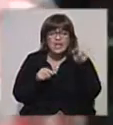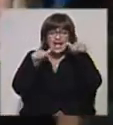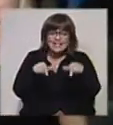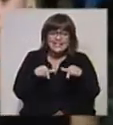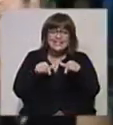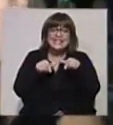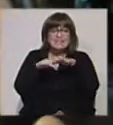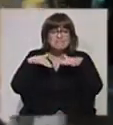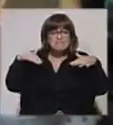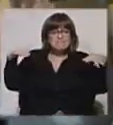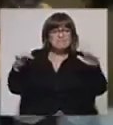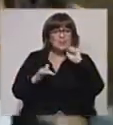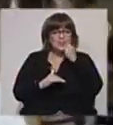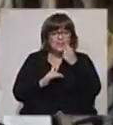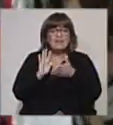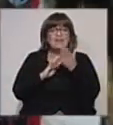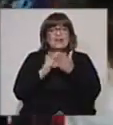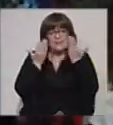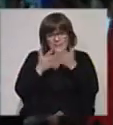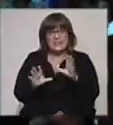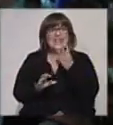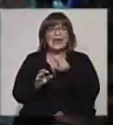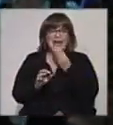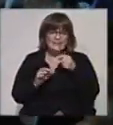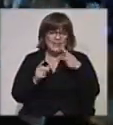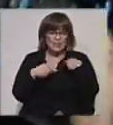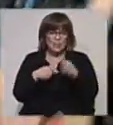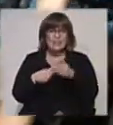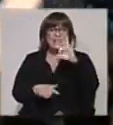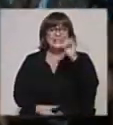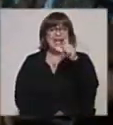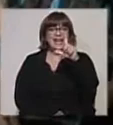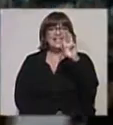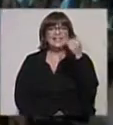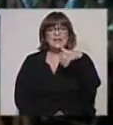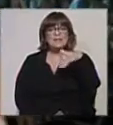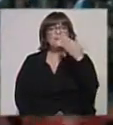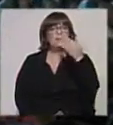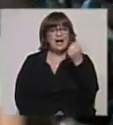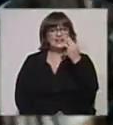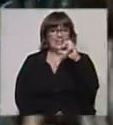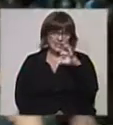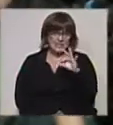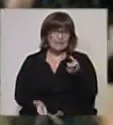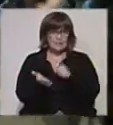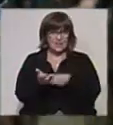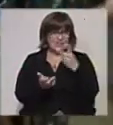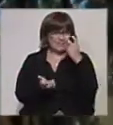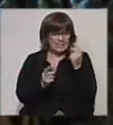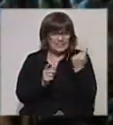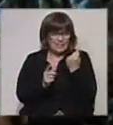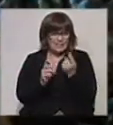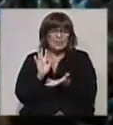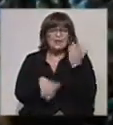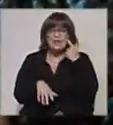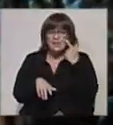poniendo divino, ya suben las cabras, después vienen los saltimbanquis, así que bueno, si me dan 20 segundos, escuchamos la